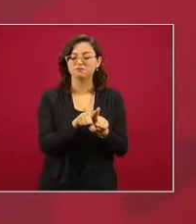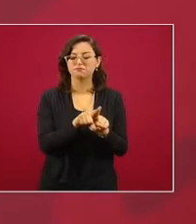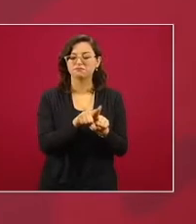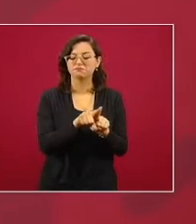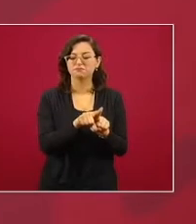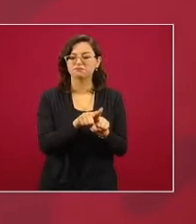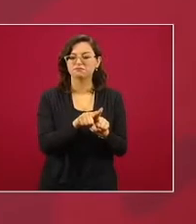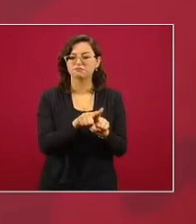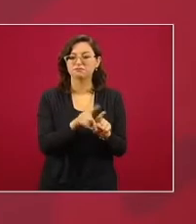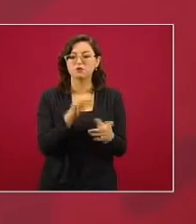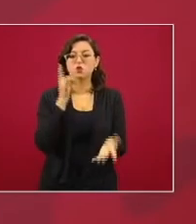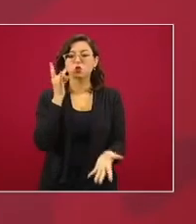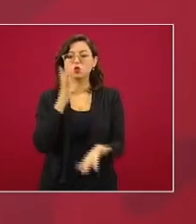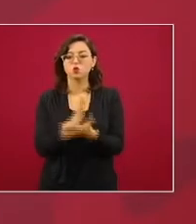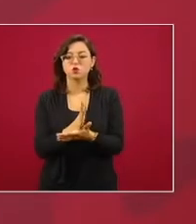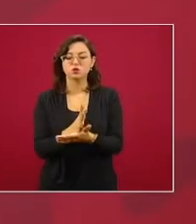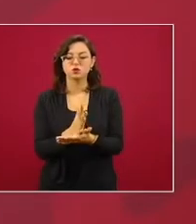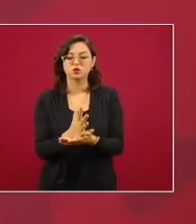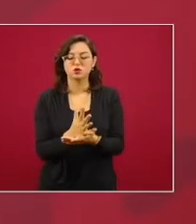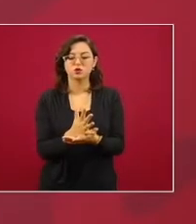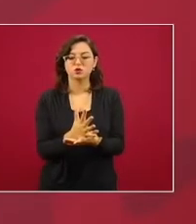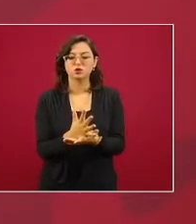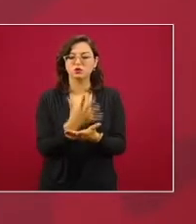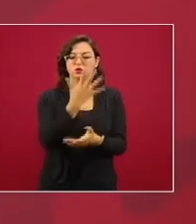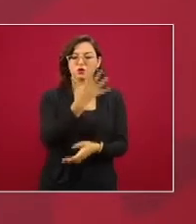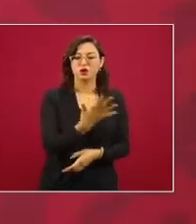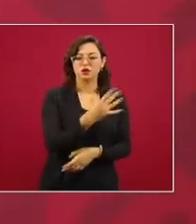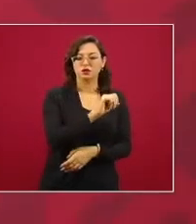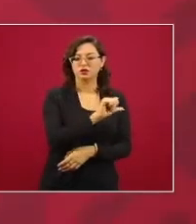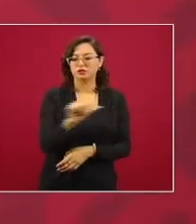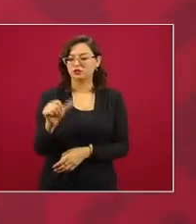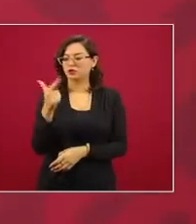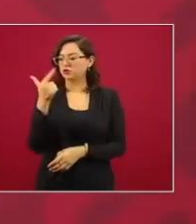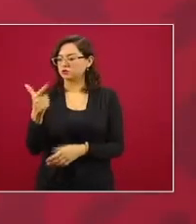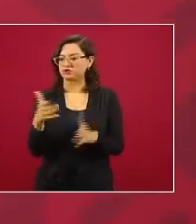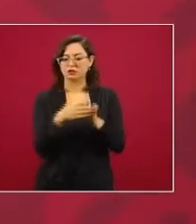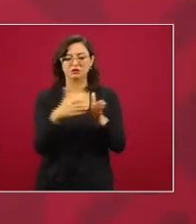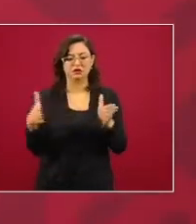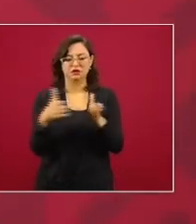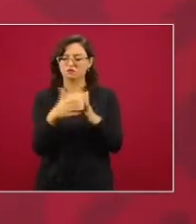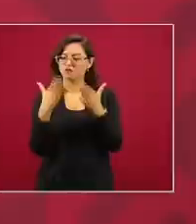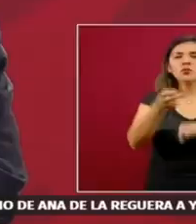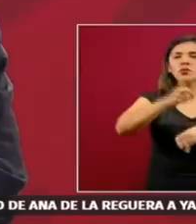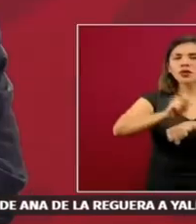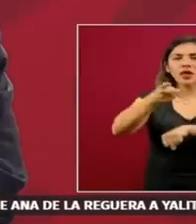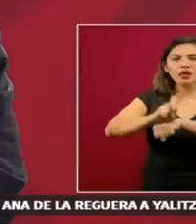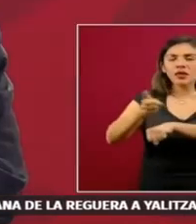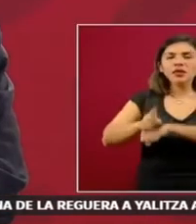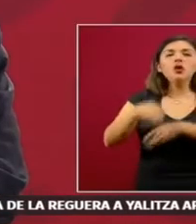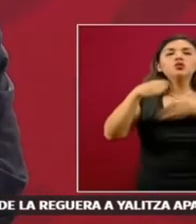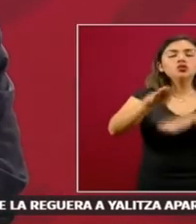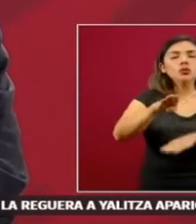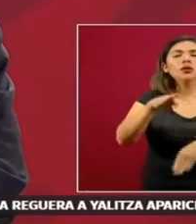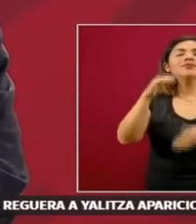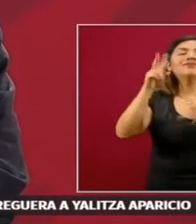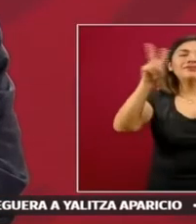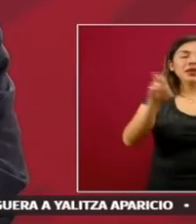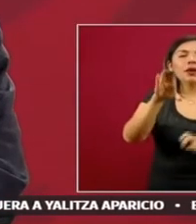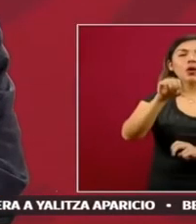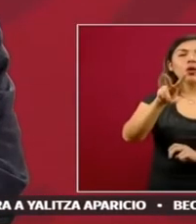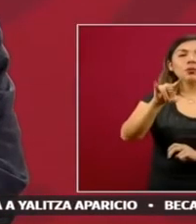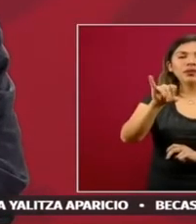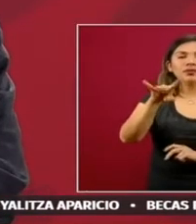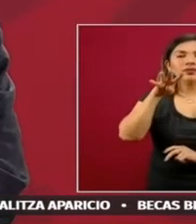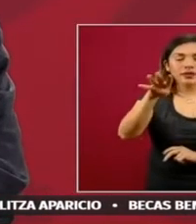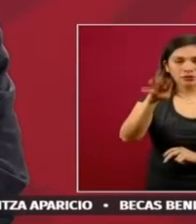mexicanos ya no creen en el presidente de la República, Andrés Manuel López Obrador, y el secretario de Prevención y Promoción de la Salud, Hugo